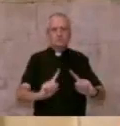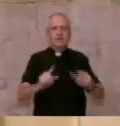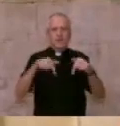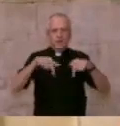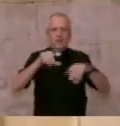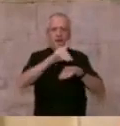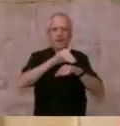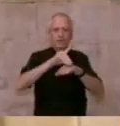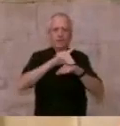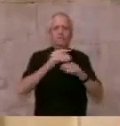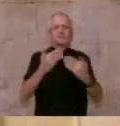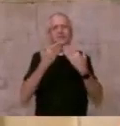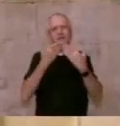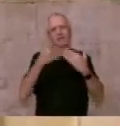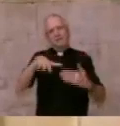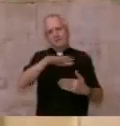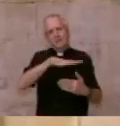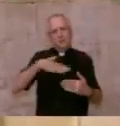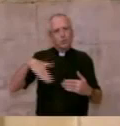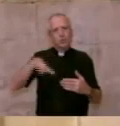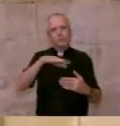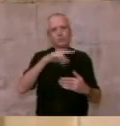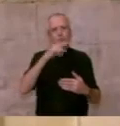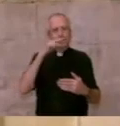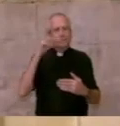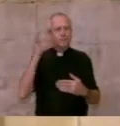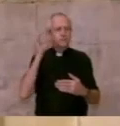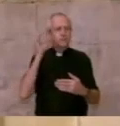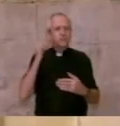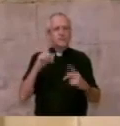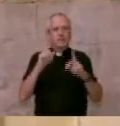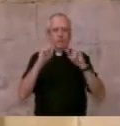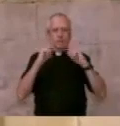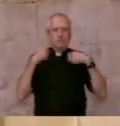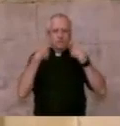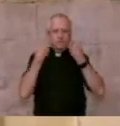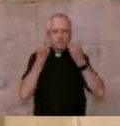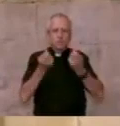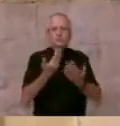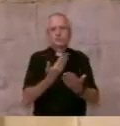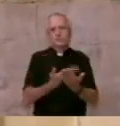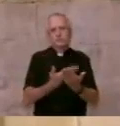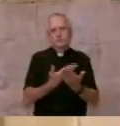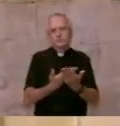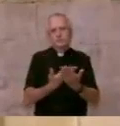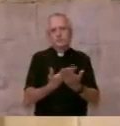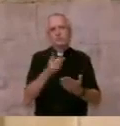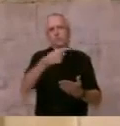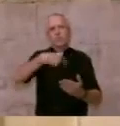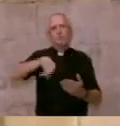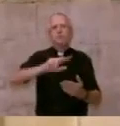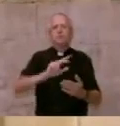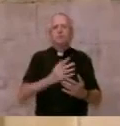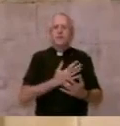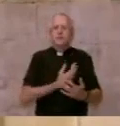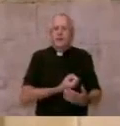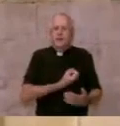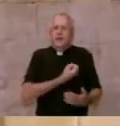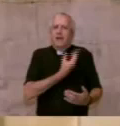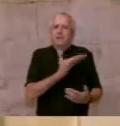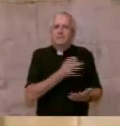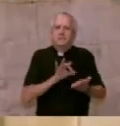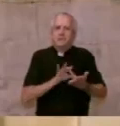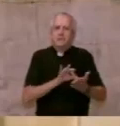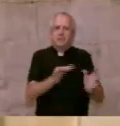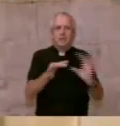femenines, a les 21 comunitats religioses, a los miembros de la vida consagrada por vuestro testimonio, por